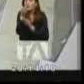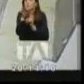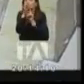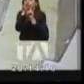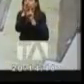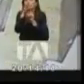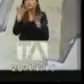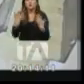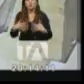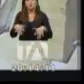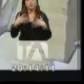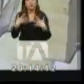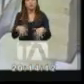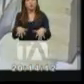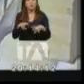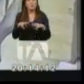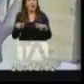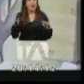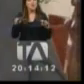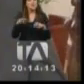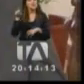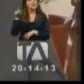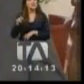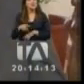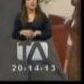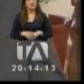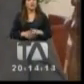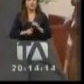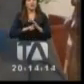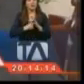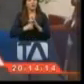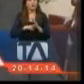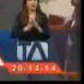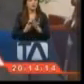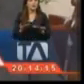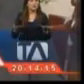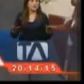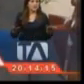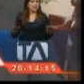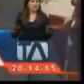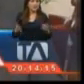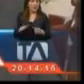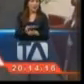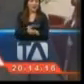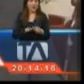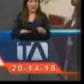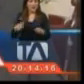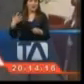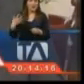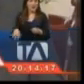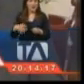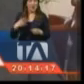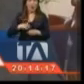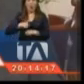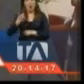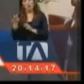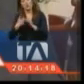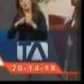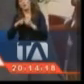actuaciones diplomáticas deben ser investigadas. Y la Contraloría, por supuesto, que estará ocupadísima en una serie de